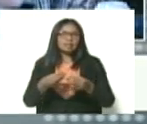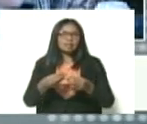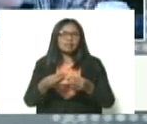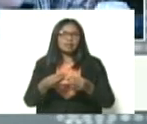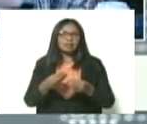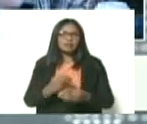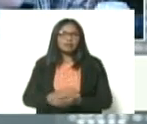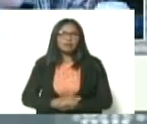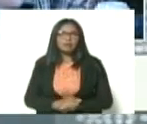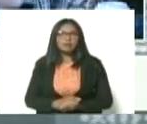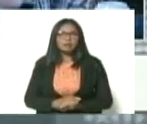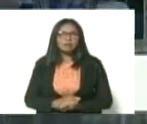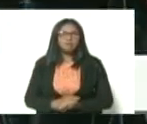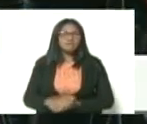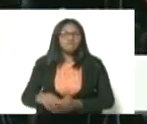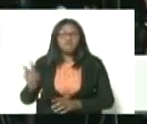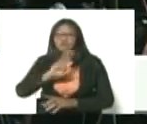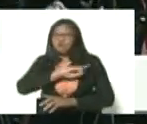implacable, cruel,